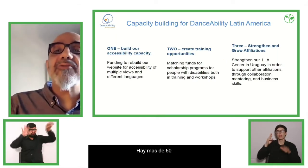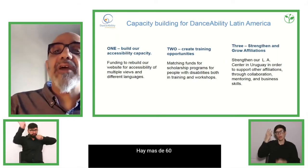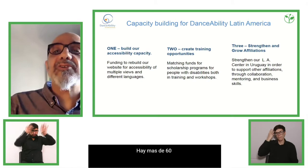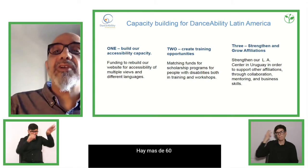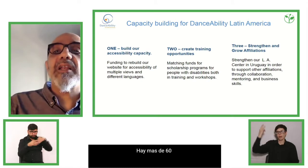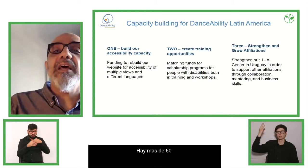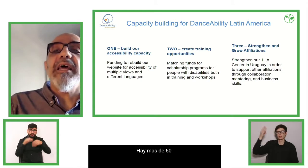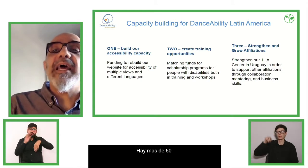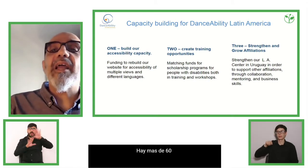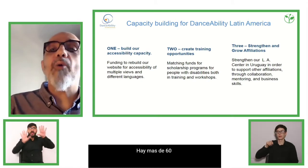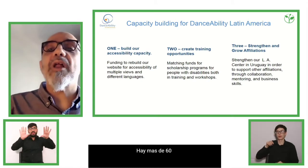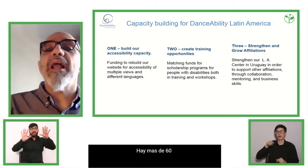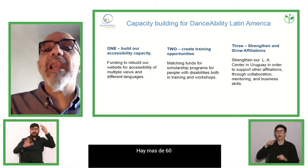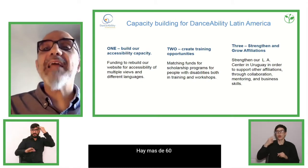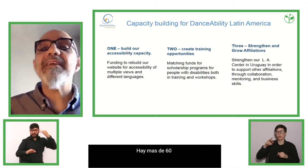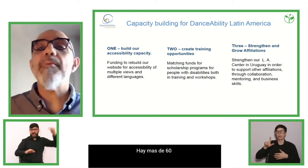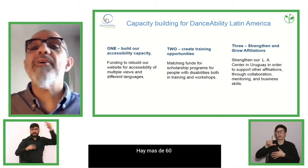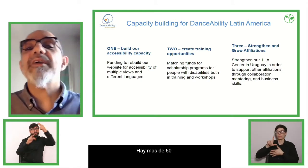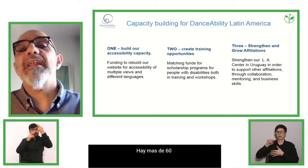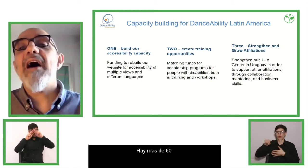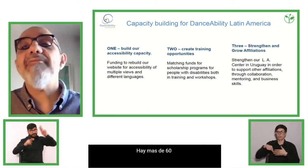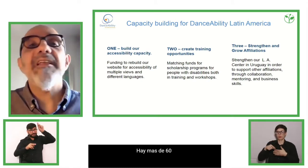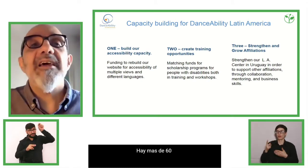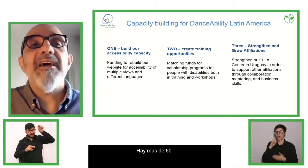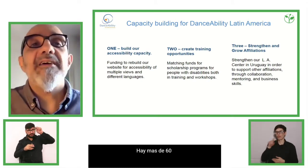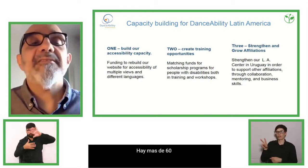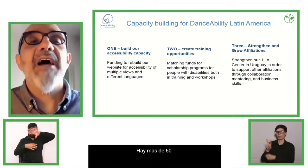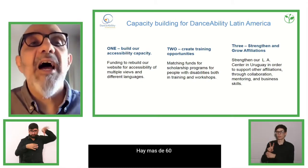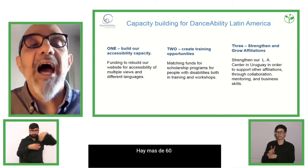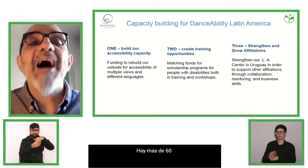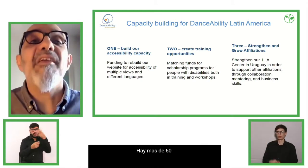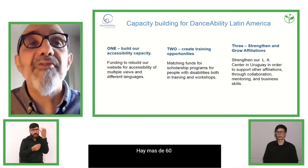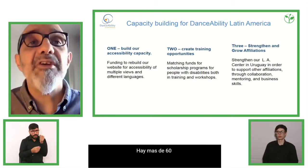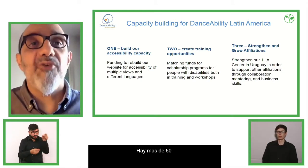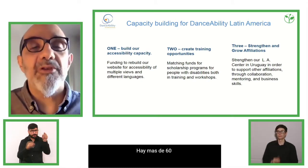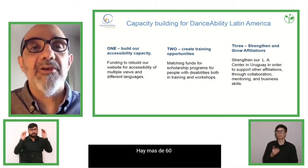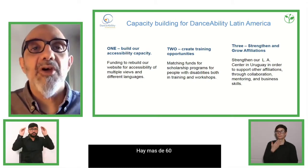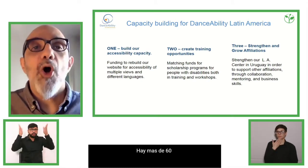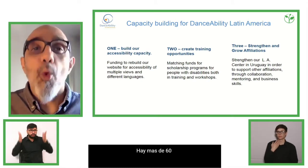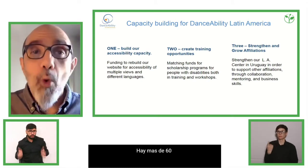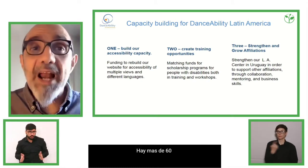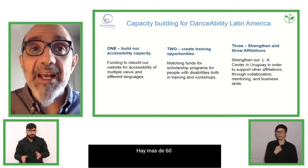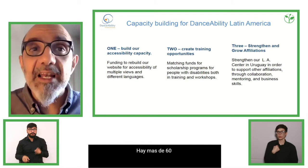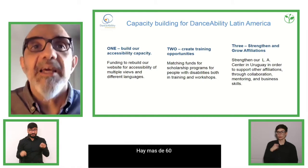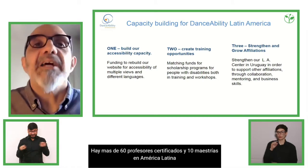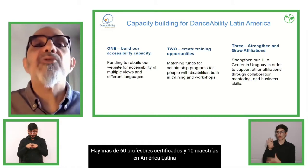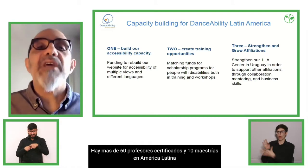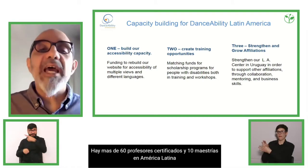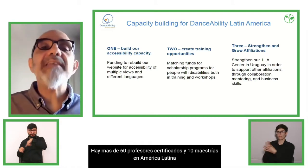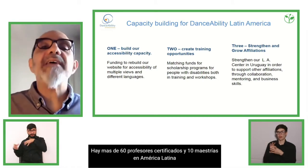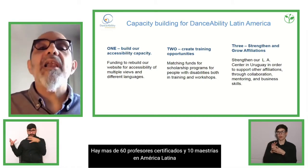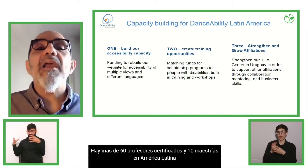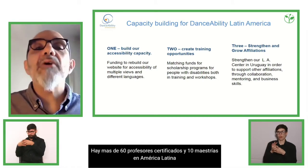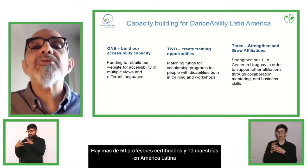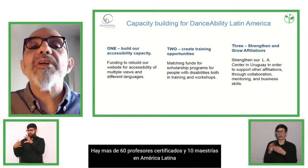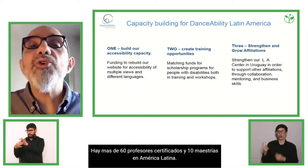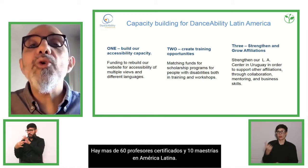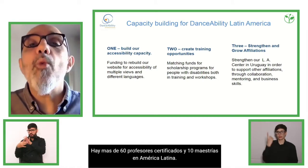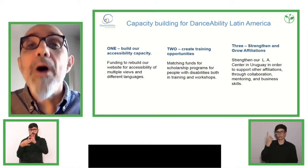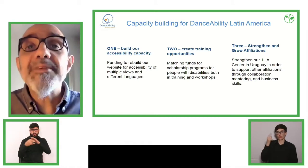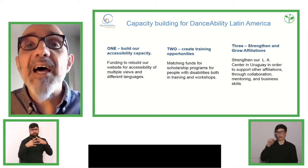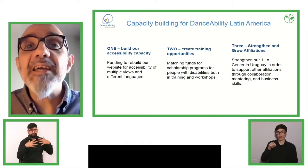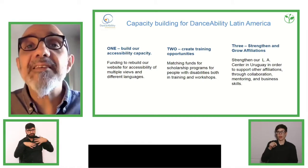Nuestro proyecto de Danceability Nacional y nuestros afiliados nacionales son tres partes.